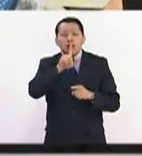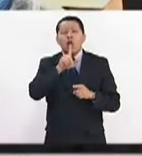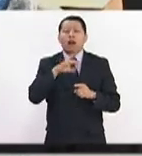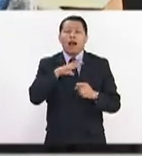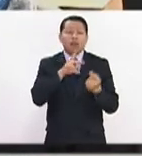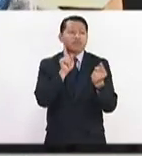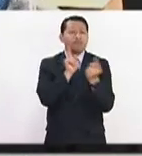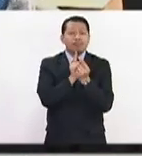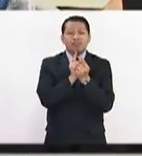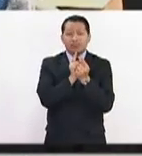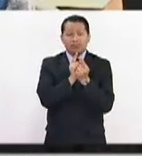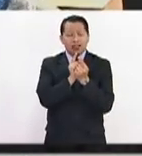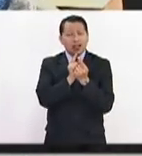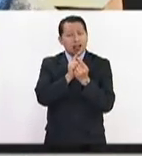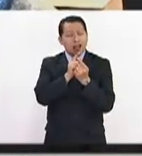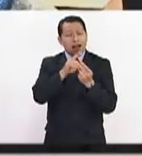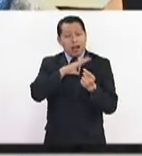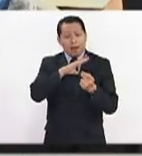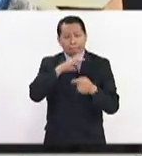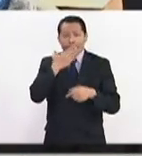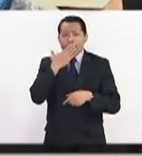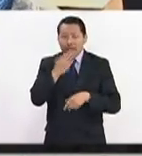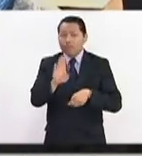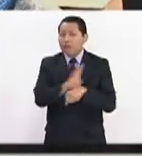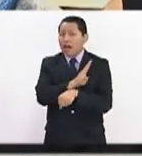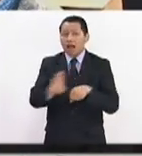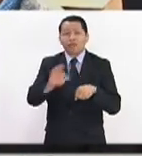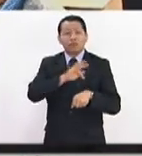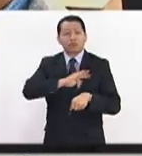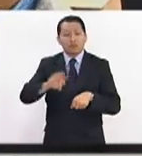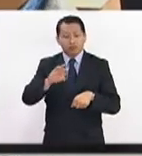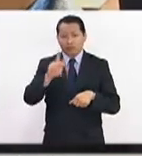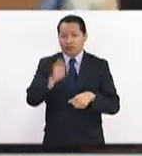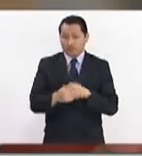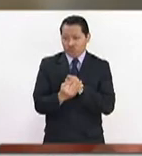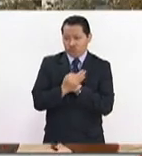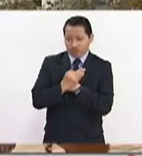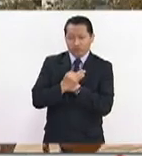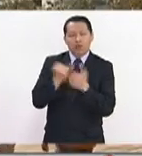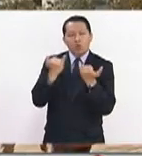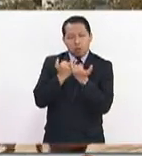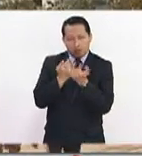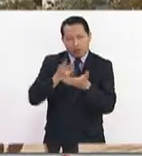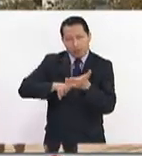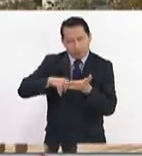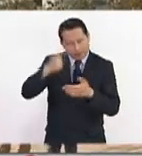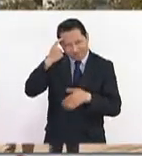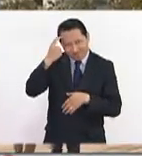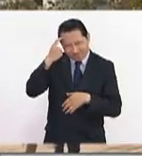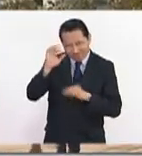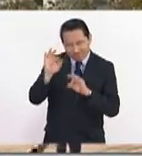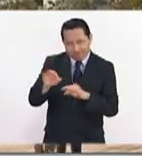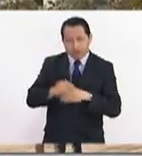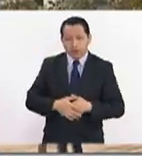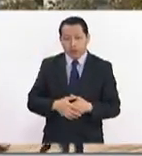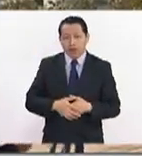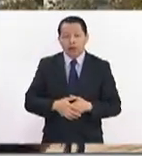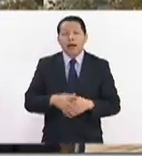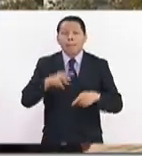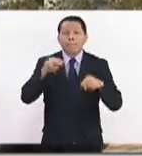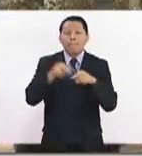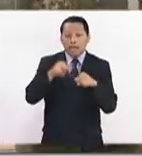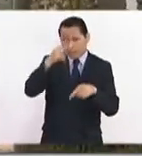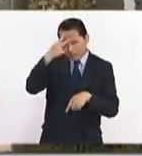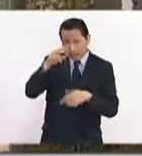no solamente sea algo benéfico en la cuestión física, sino también mental. La inversión para construir el Parque La